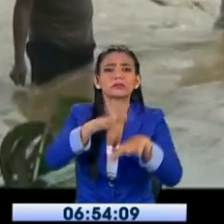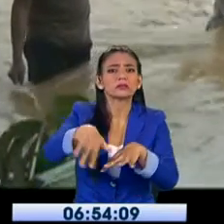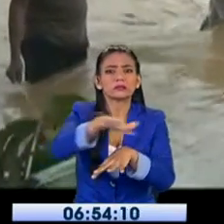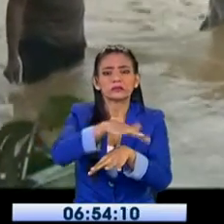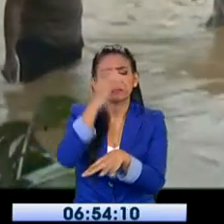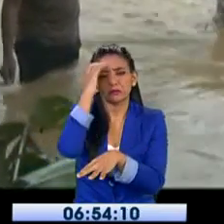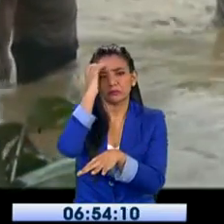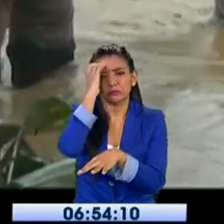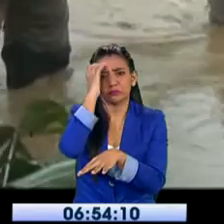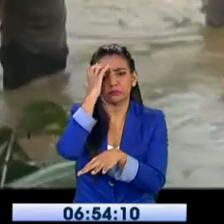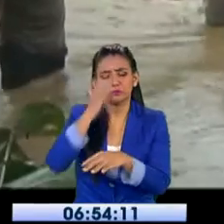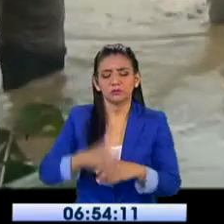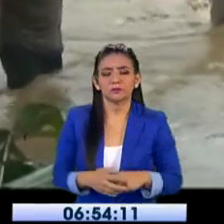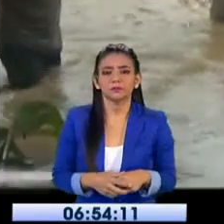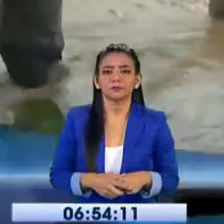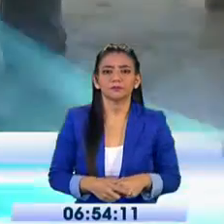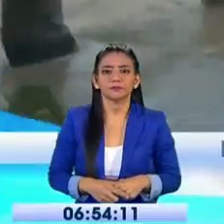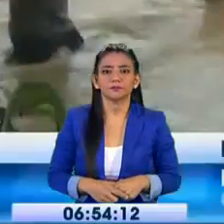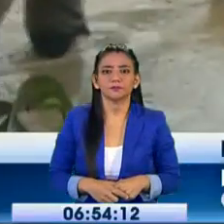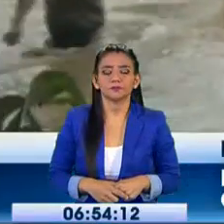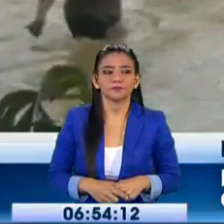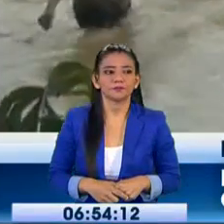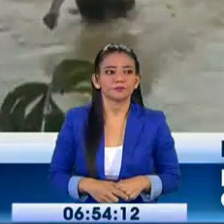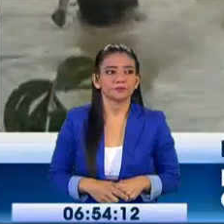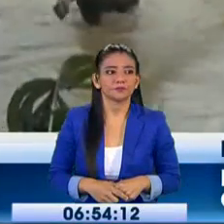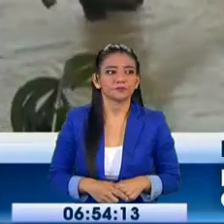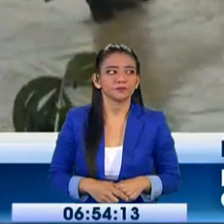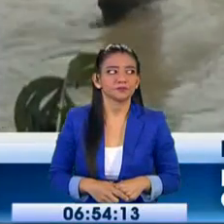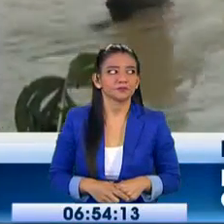¡Hágale cadena de barro! ¡Lleva a la niña ya!